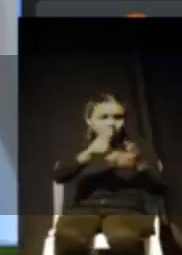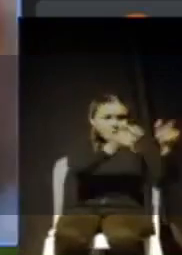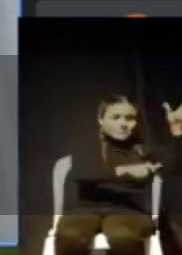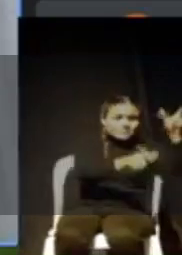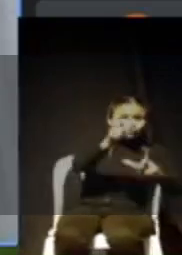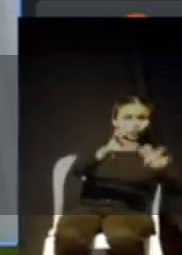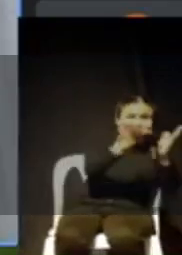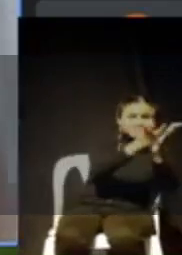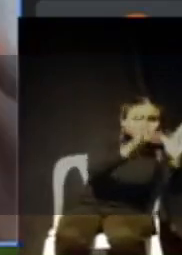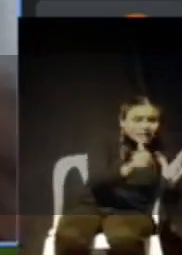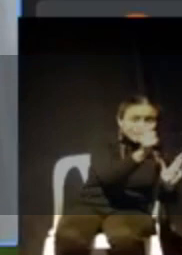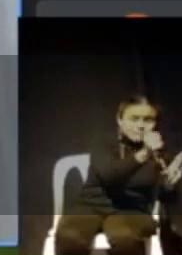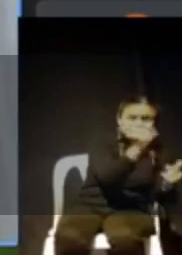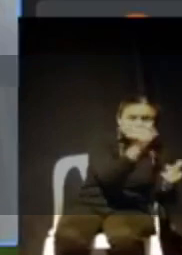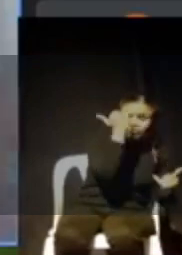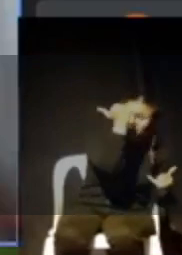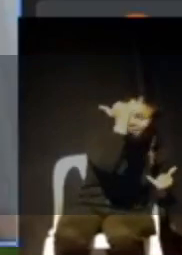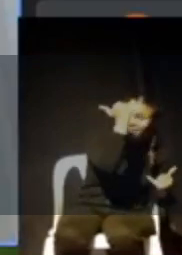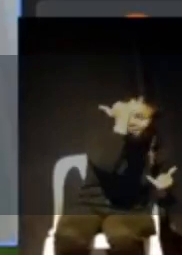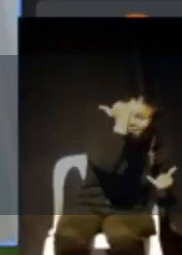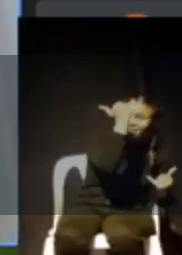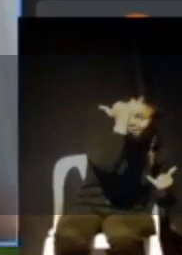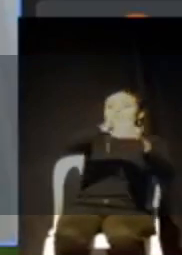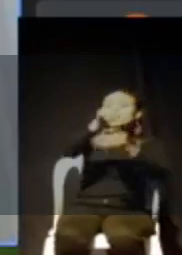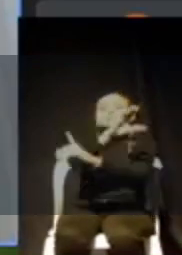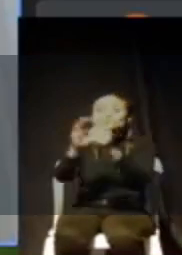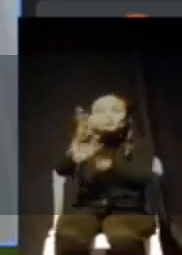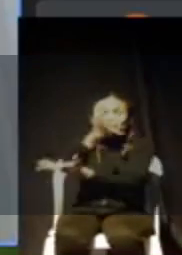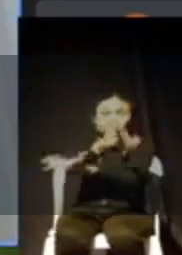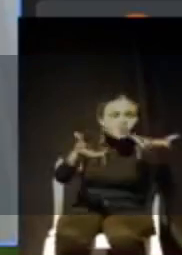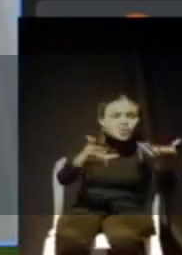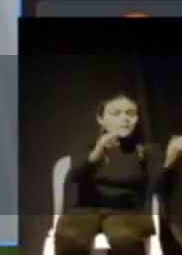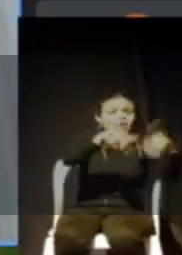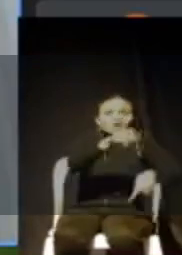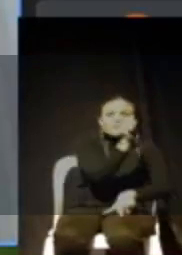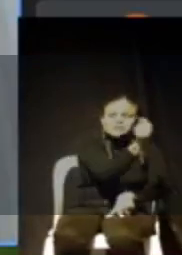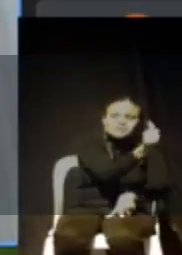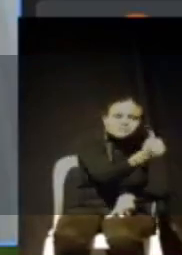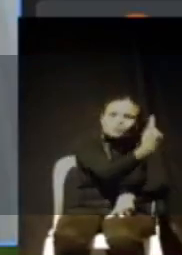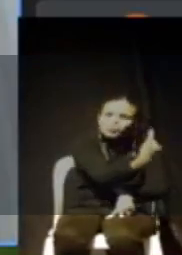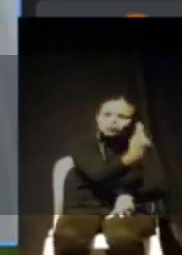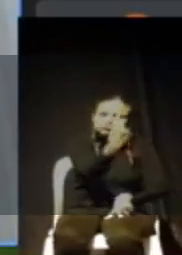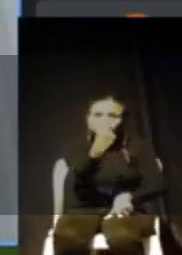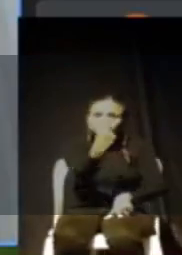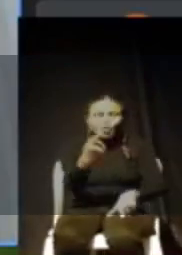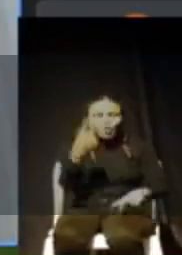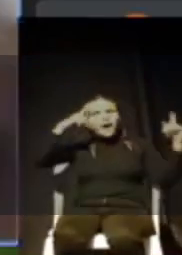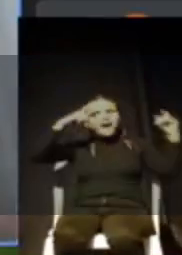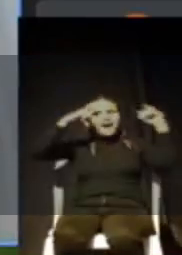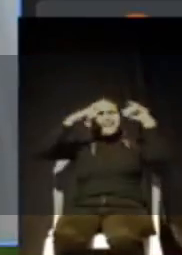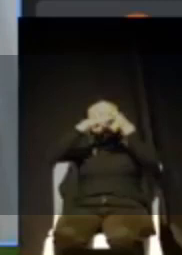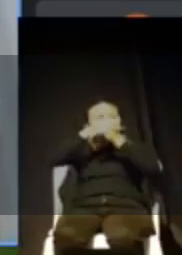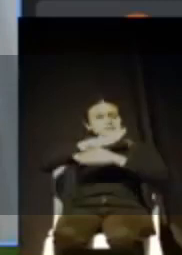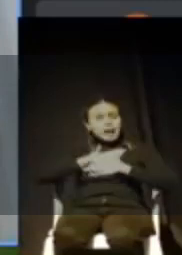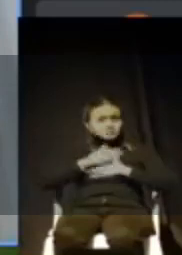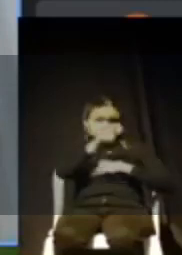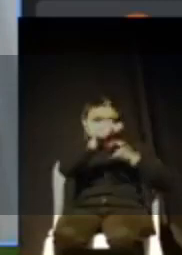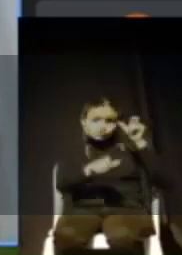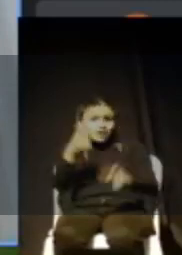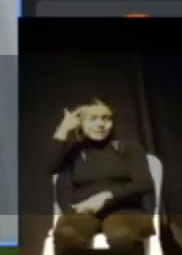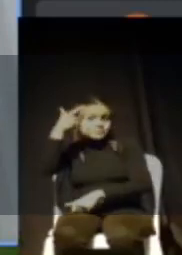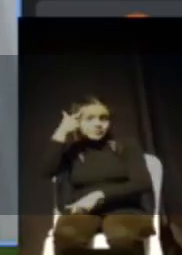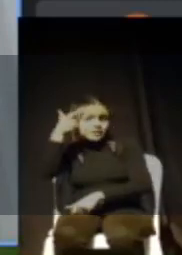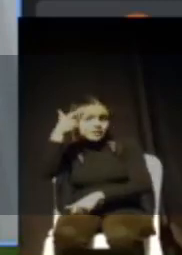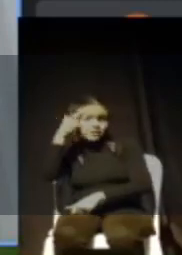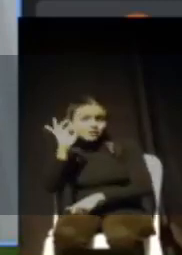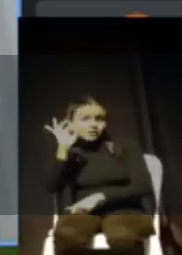creativo, cultural e intelectual, y allí, digamos, la reivindicación también del lugar del docente como sujeto intelectual, no como